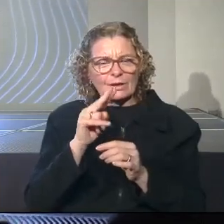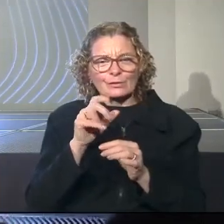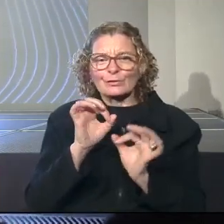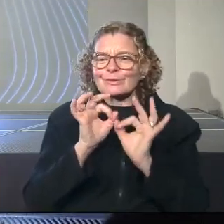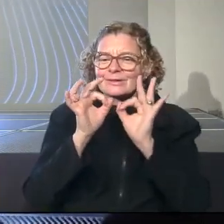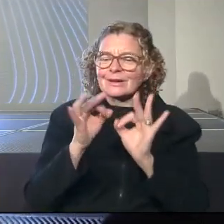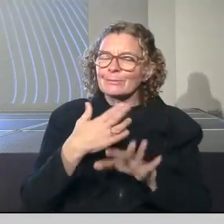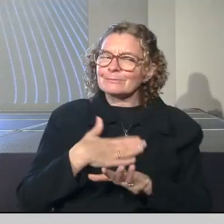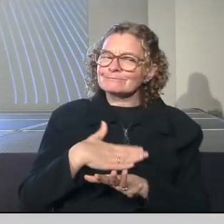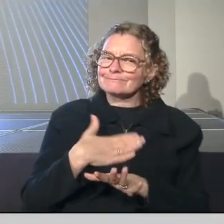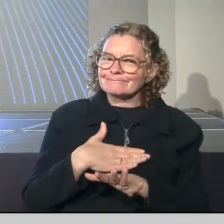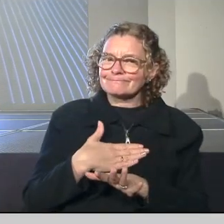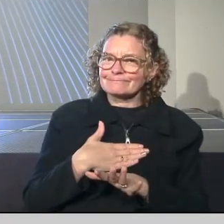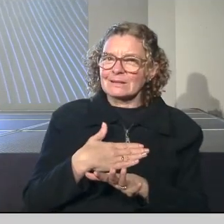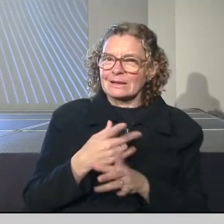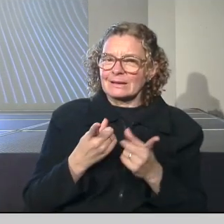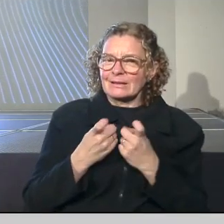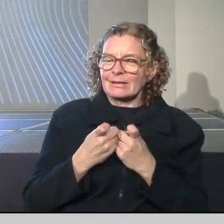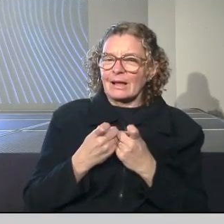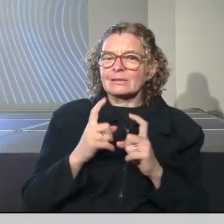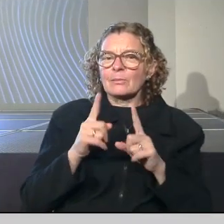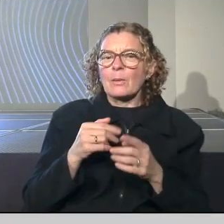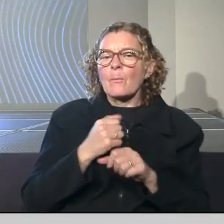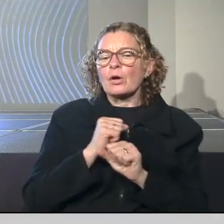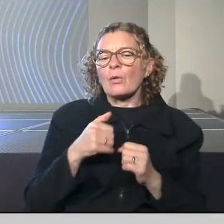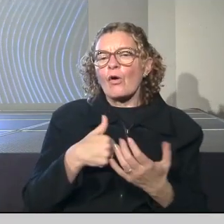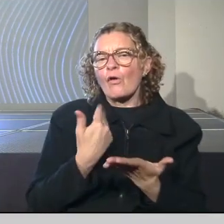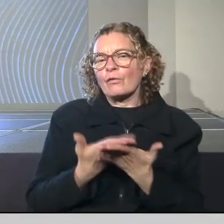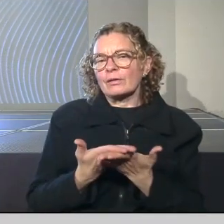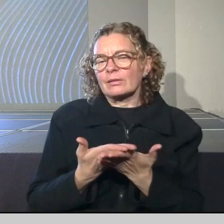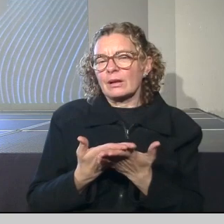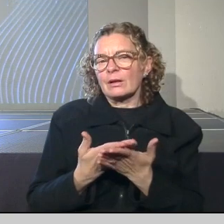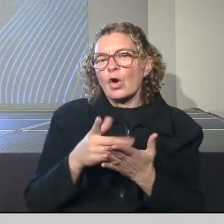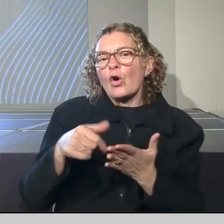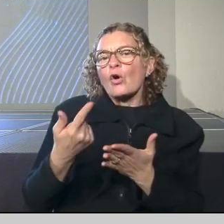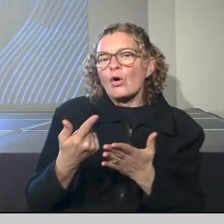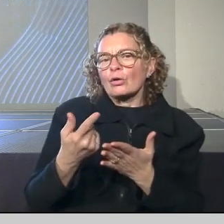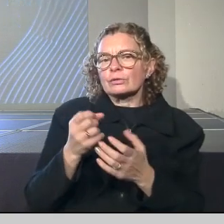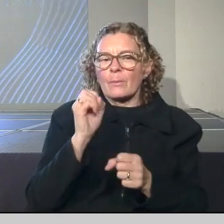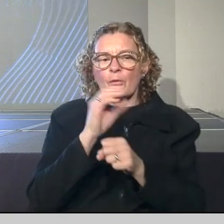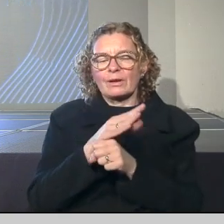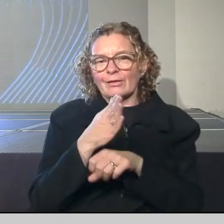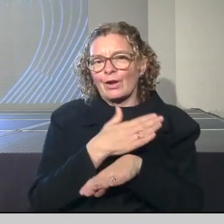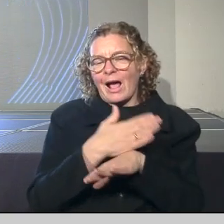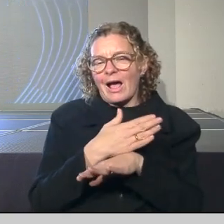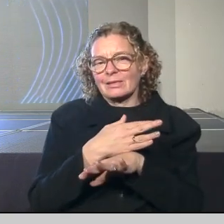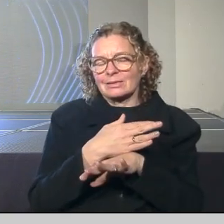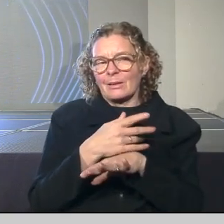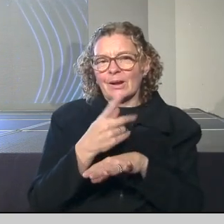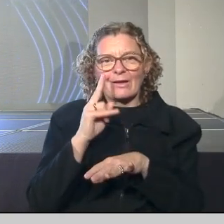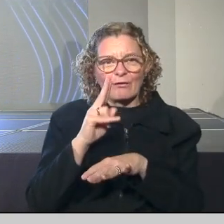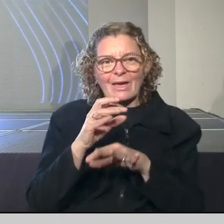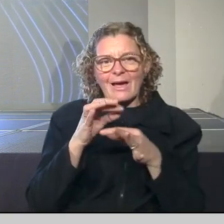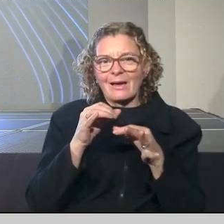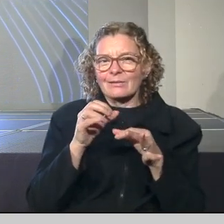logramos satisfacer su necesidad, quizás incluso ofrecerle el link a alguna otra publicación que tengamos dentro de Mercado Libre que sí